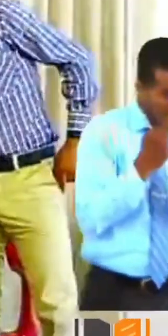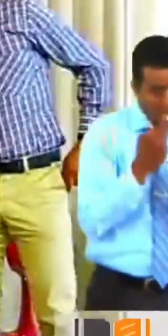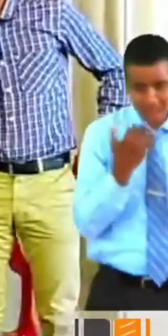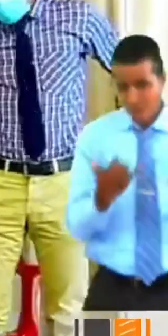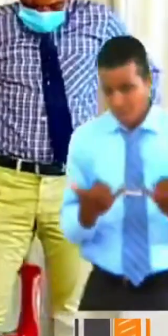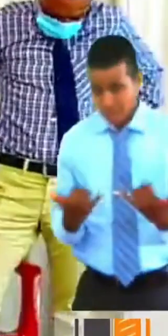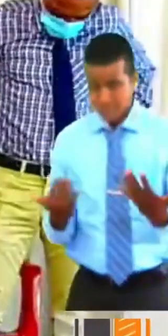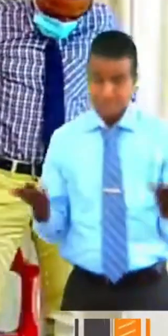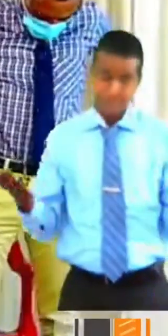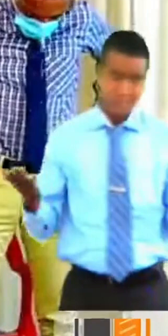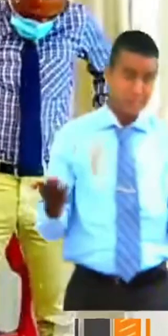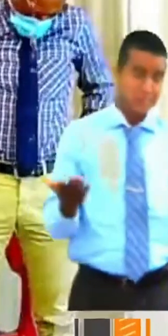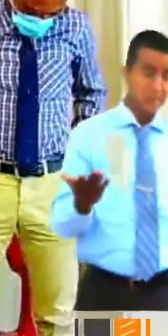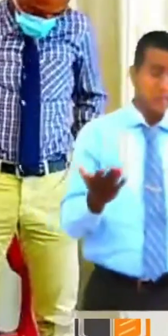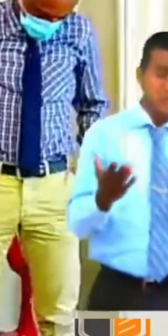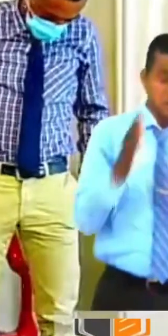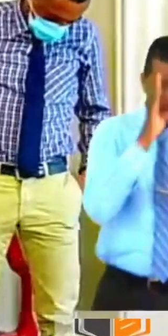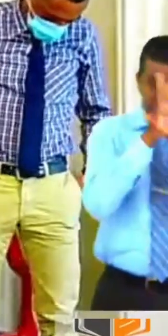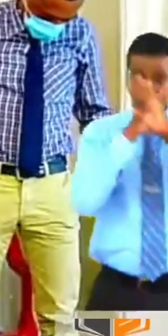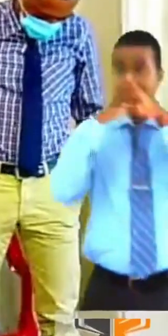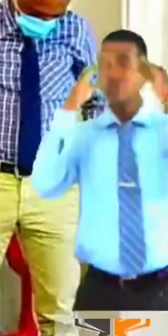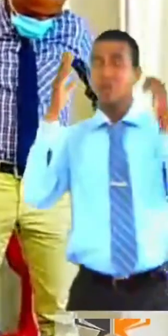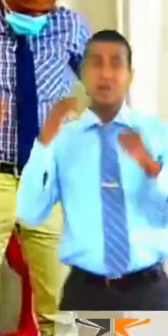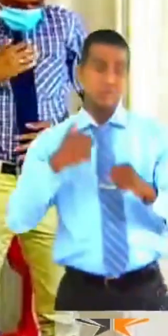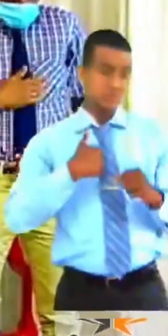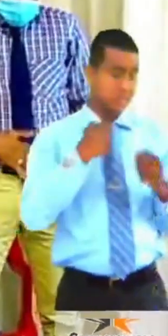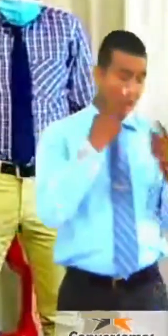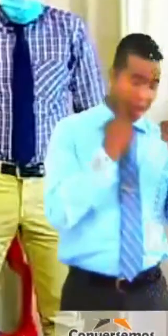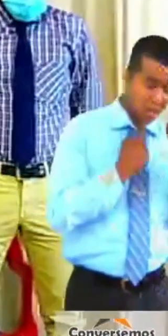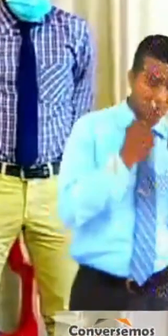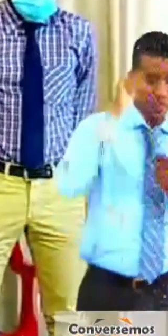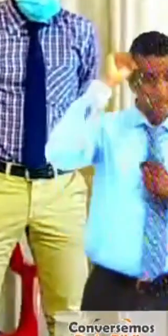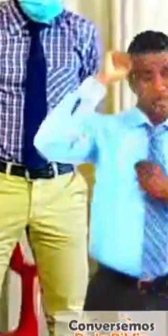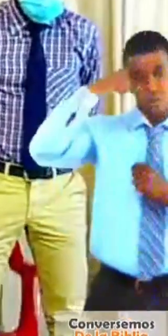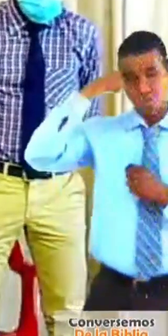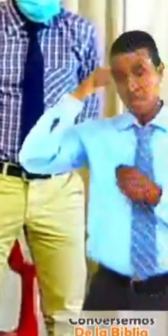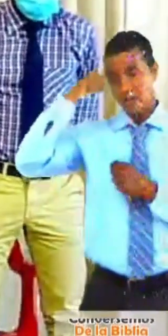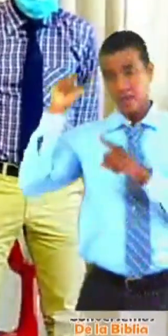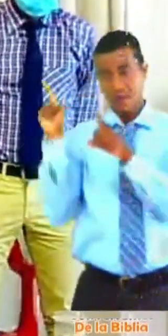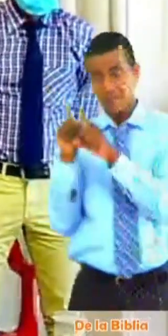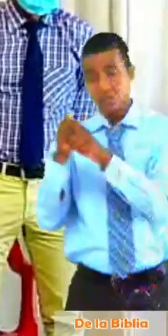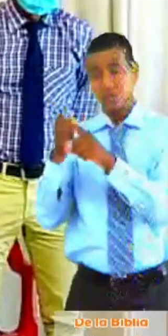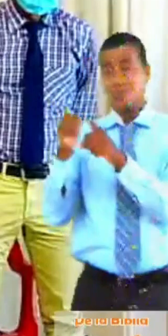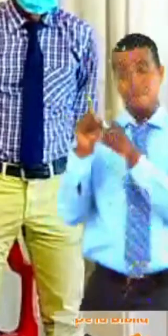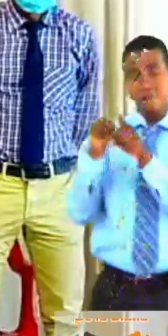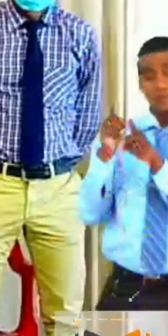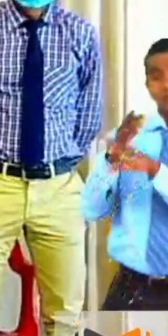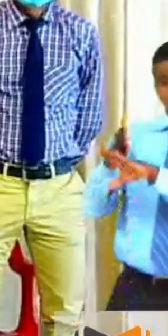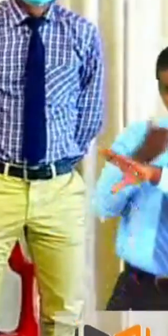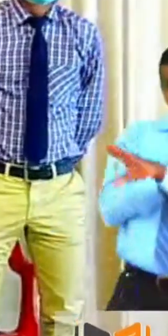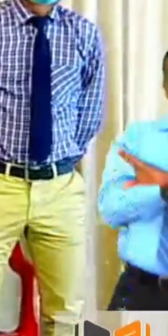se me la madrugaba, lloraba porque recordaba hermanos que estaban con nosotros antes de pandemia.